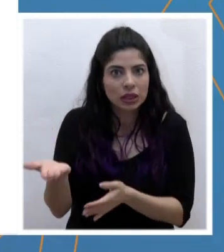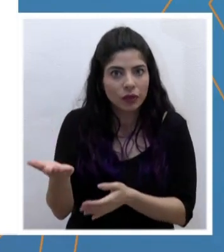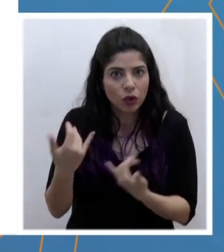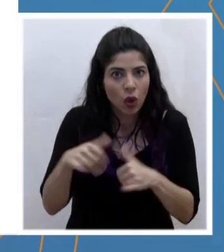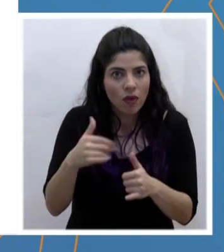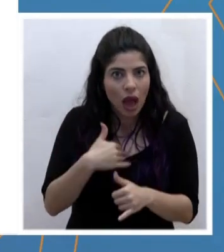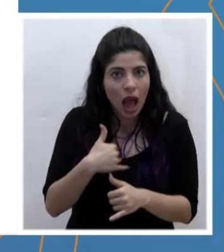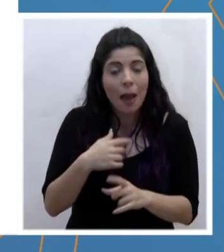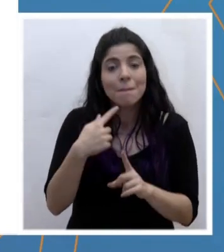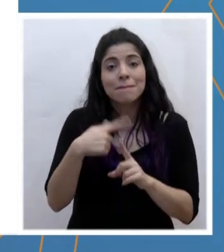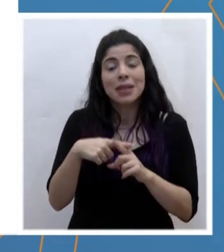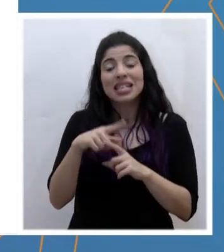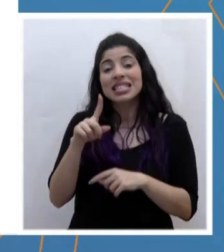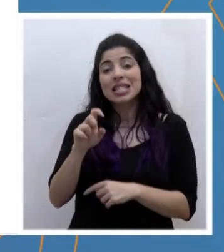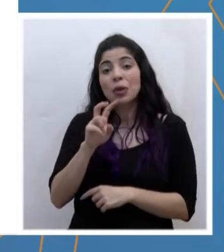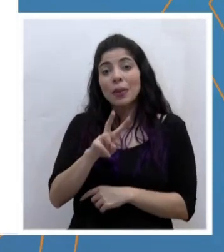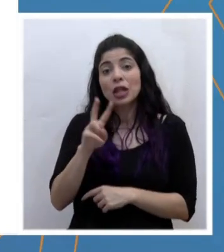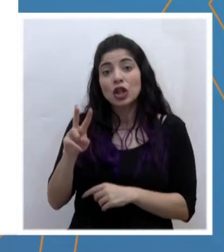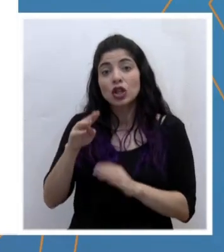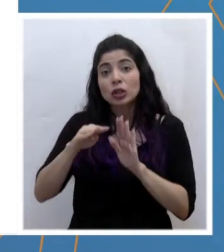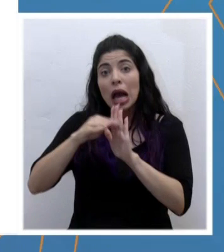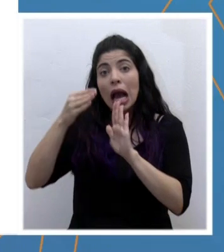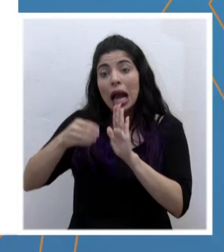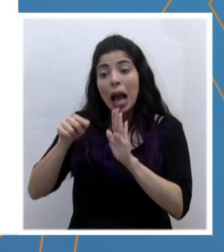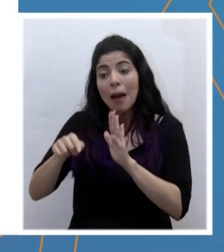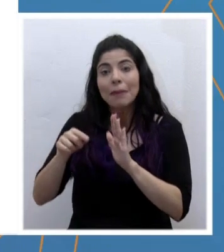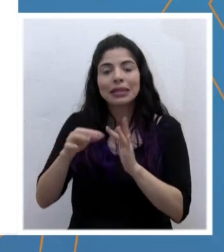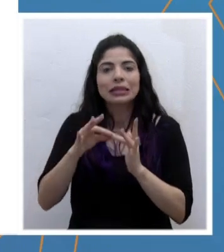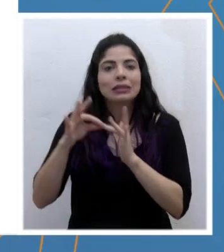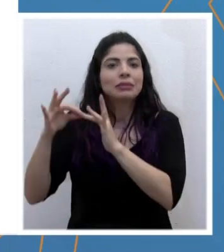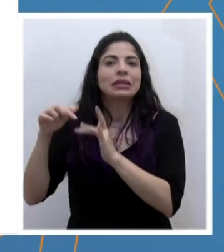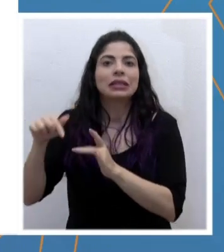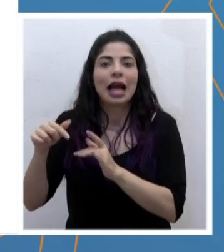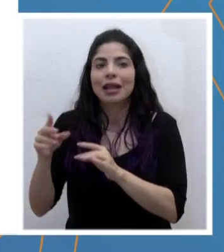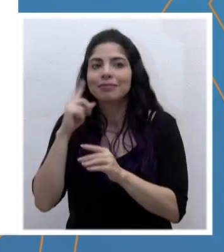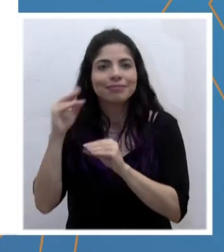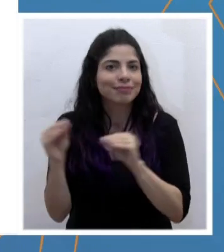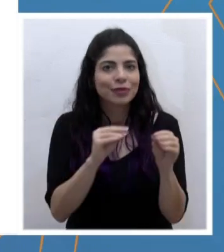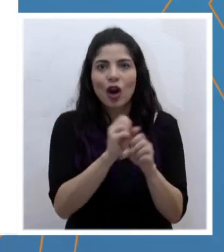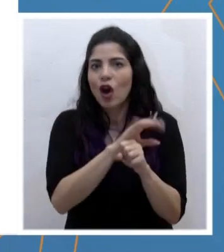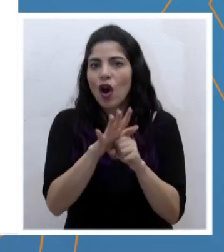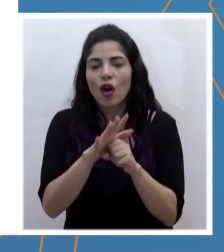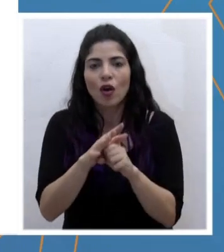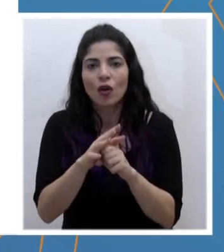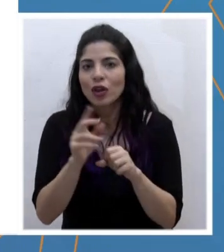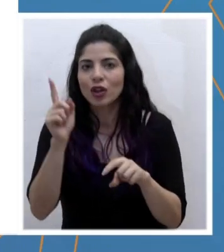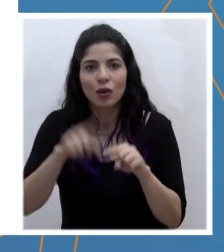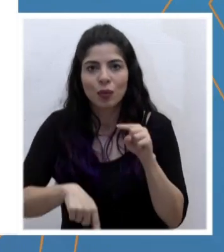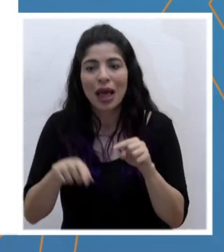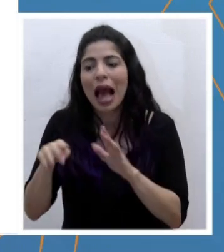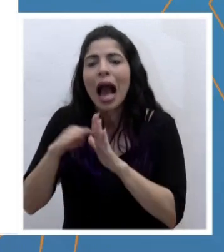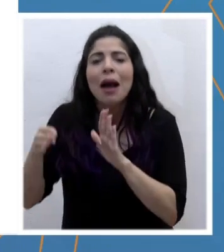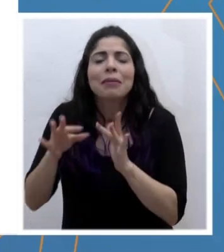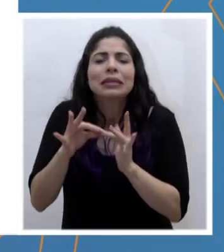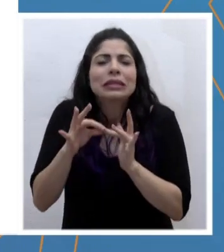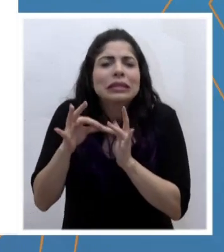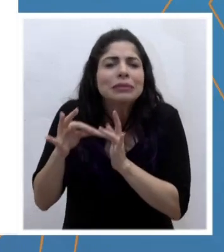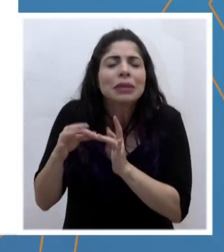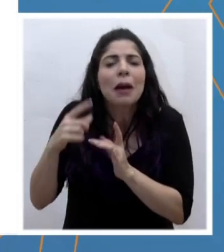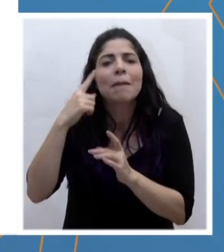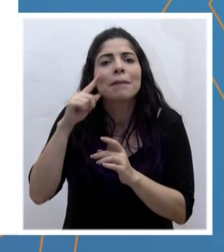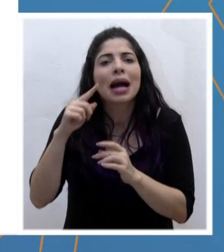con 122 camas que tienen un uso exclusivo y no se pueden utilizar para COVID, porque son camas muy especializadas, probablemente